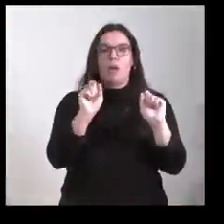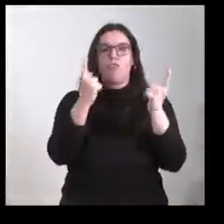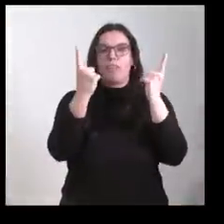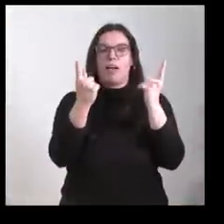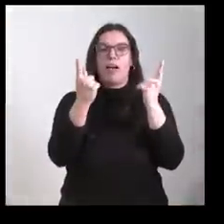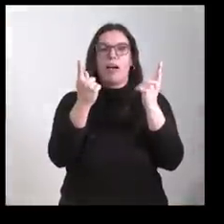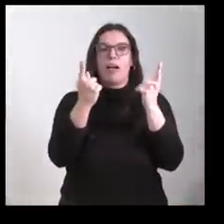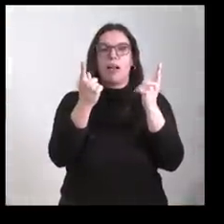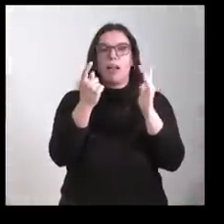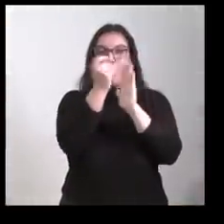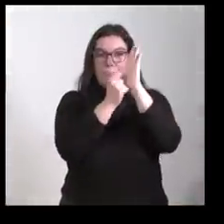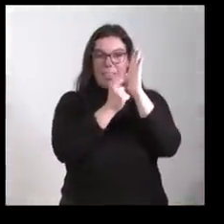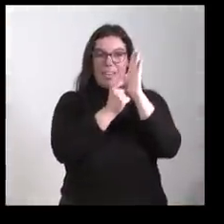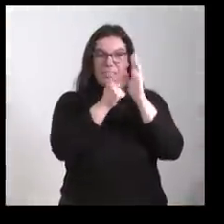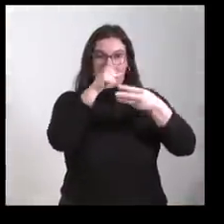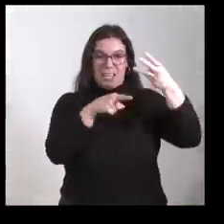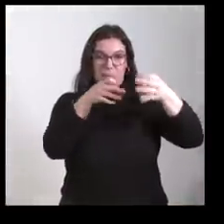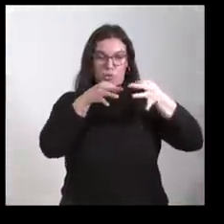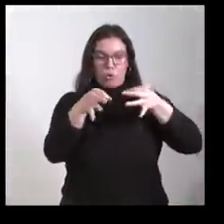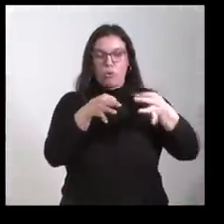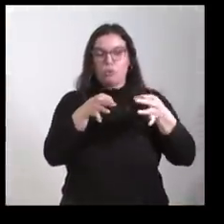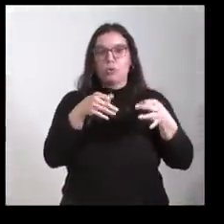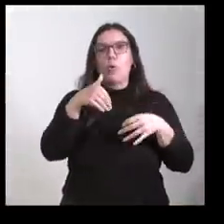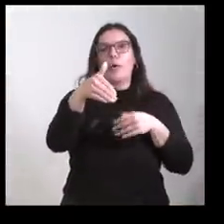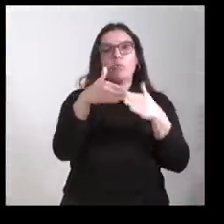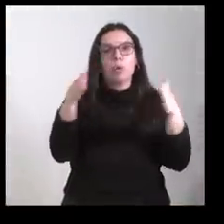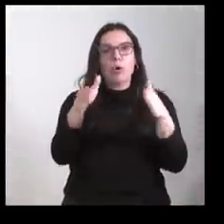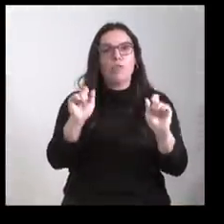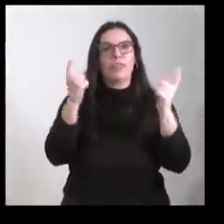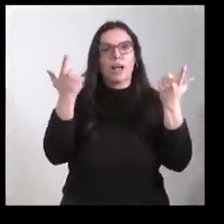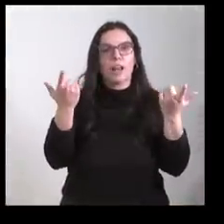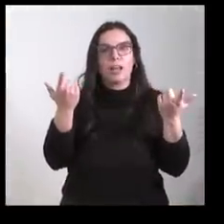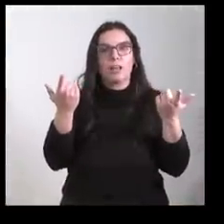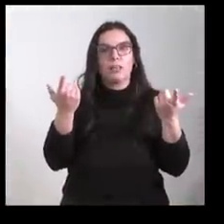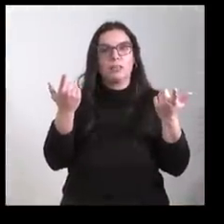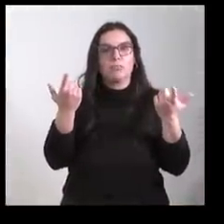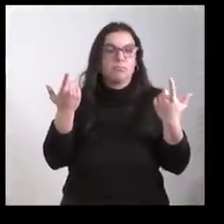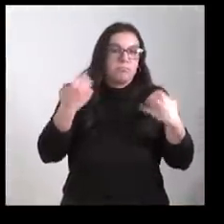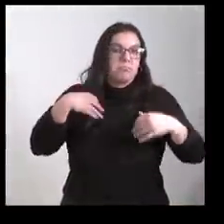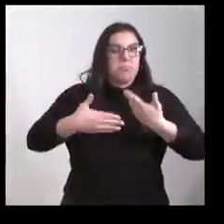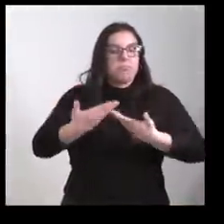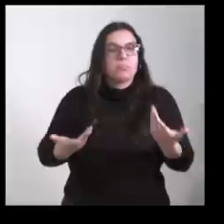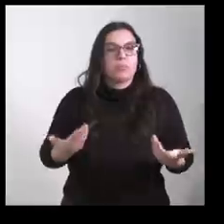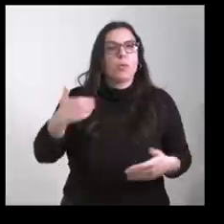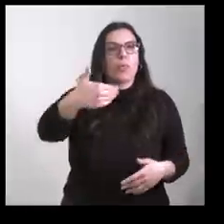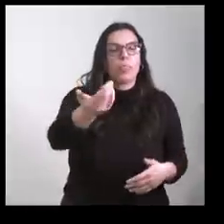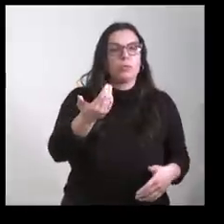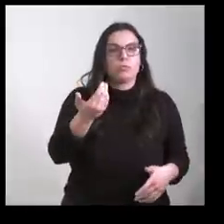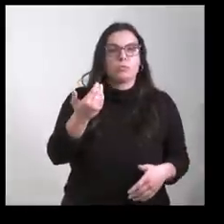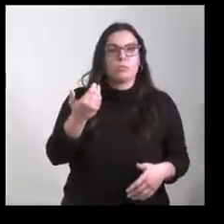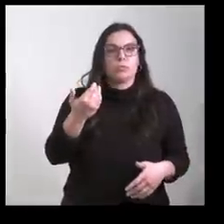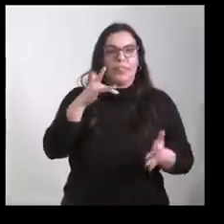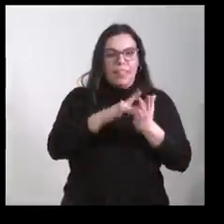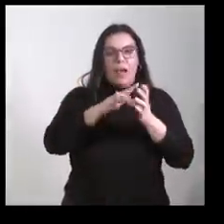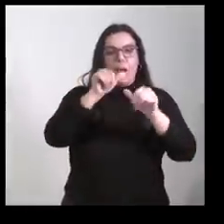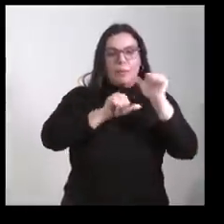estas de estas protocolos y medidas cuando prevén que de manera ordinaria funcione es decir cuando a partir de